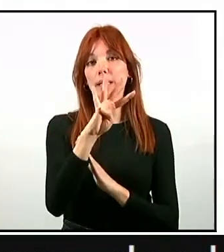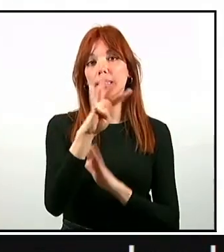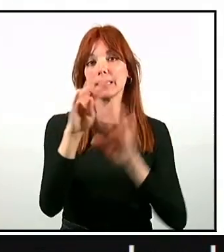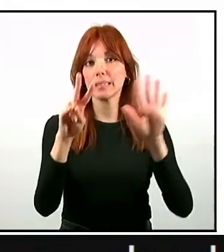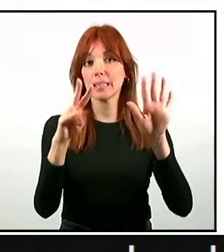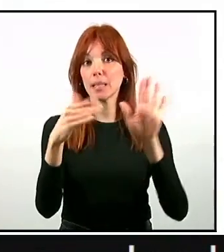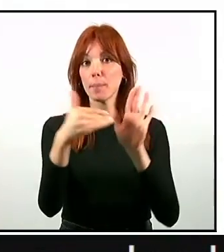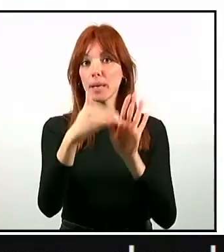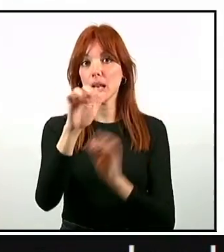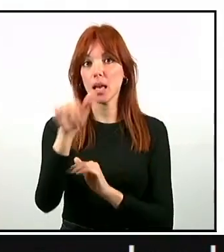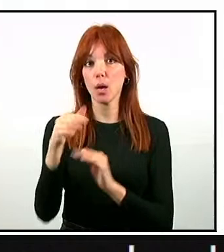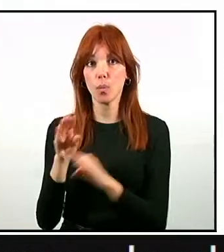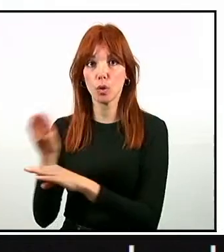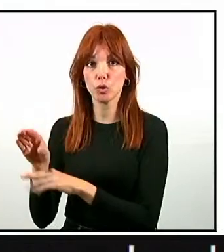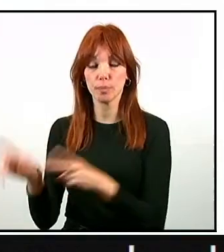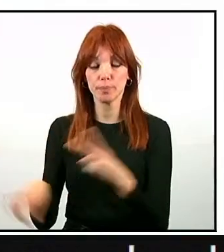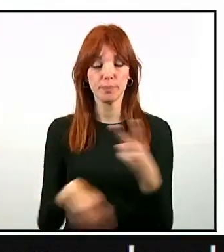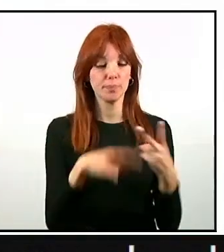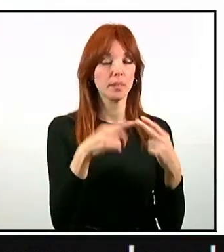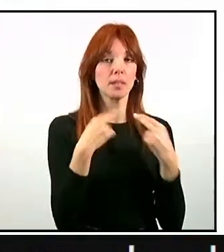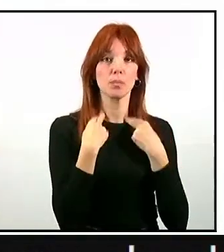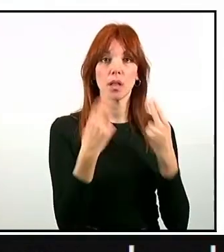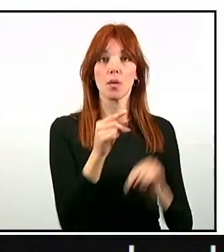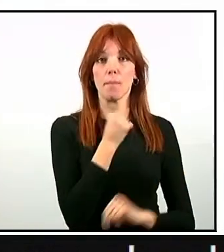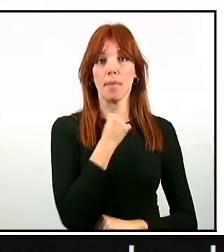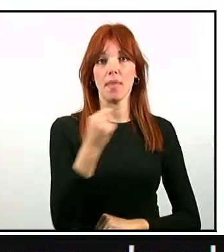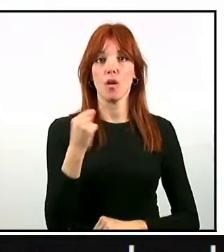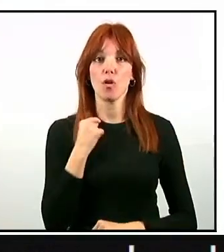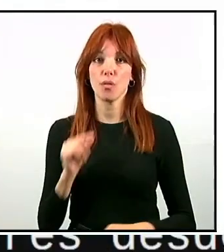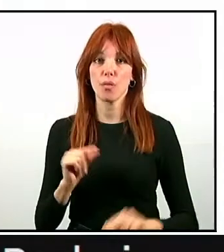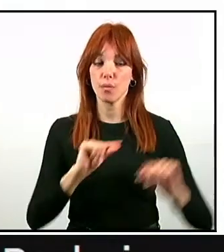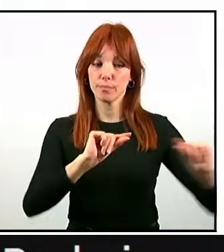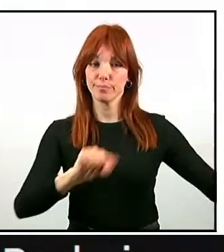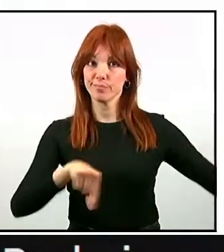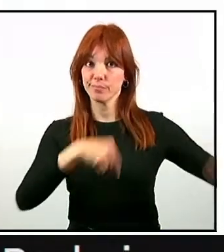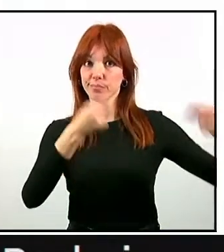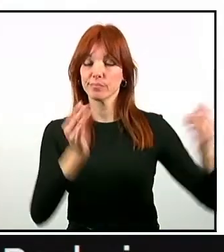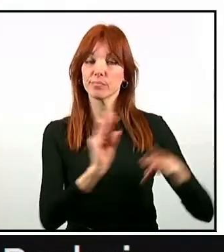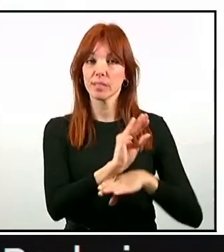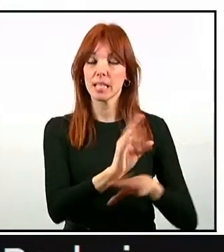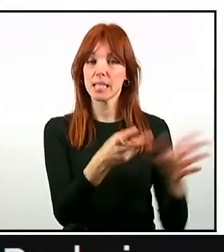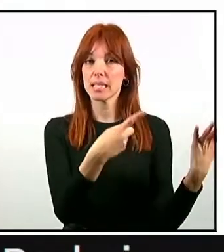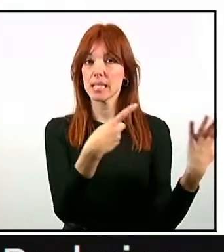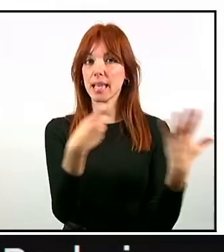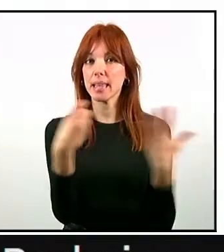647.000 euros y con la Diputación de Badajoz de